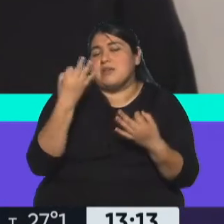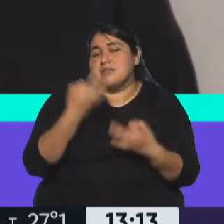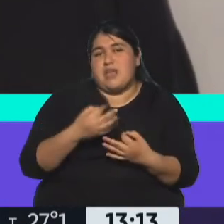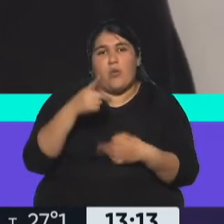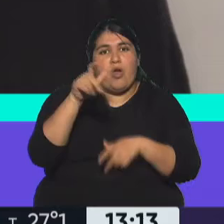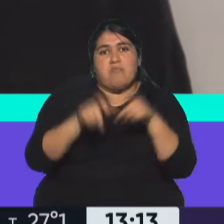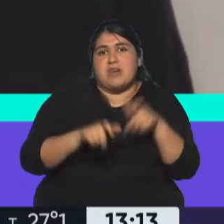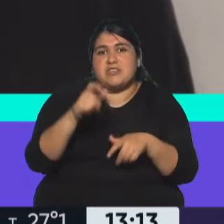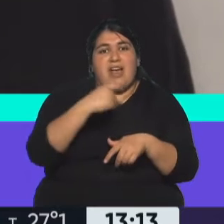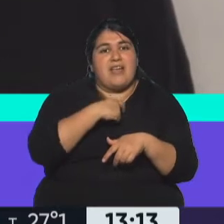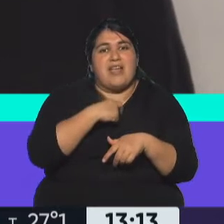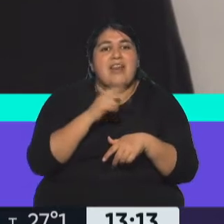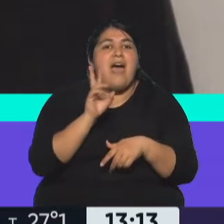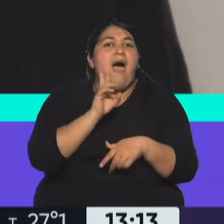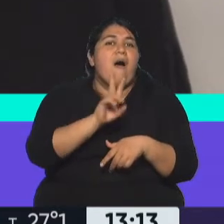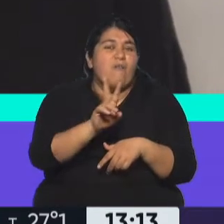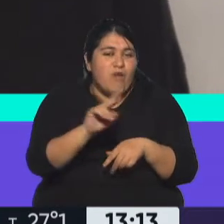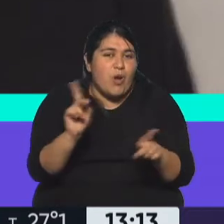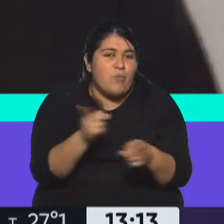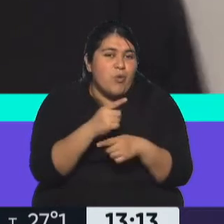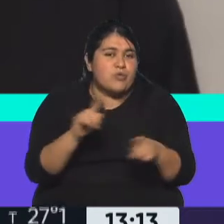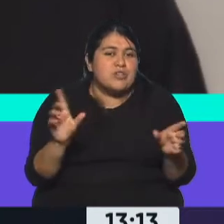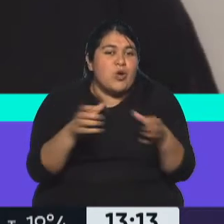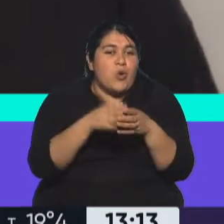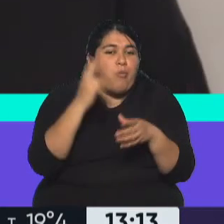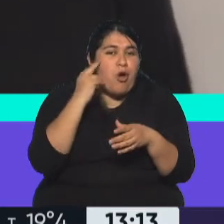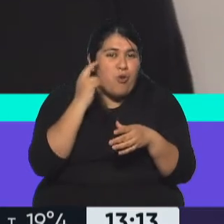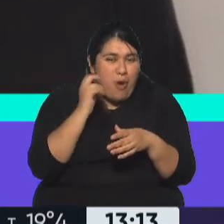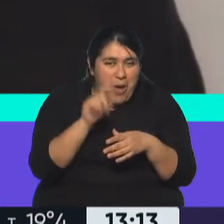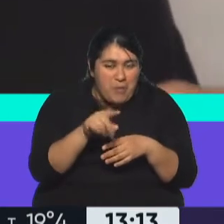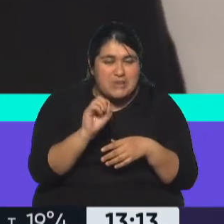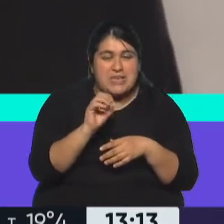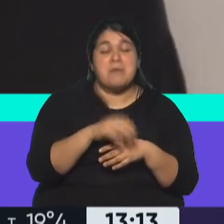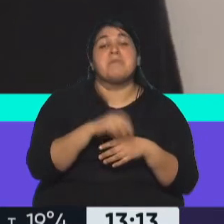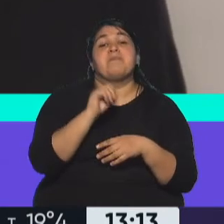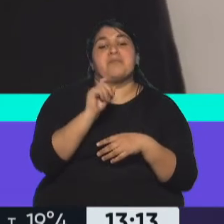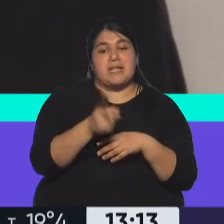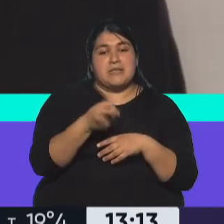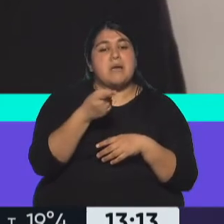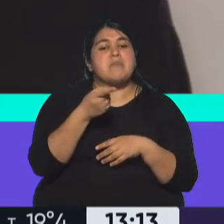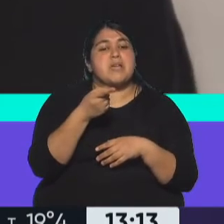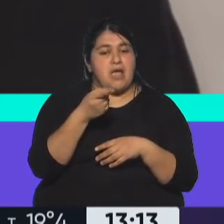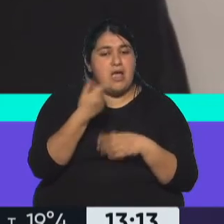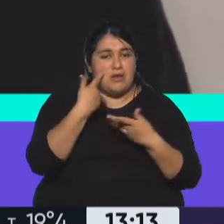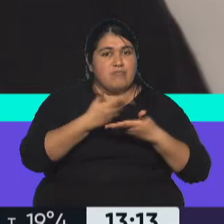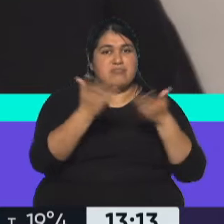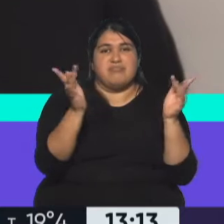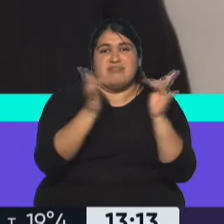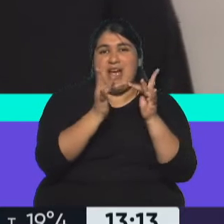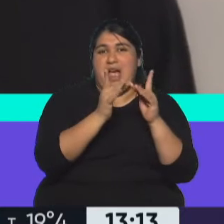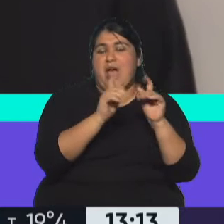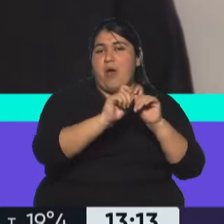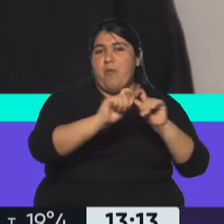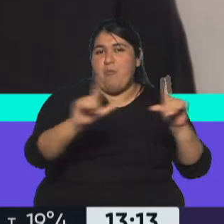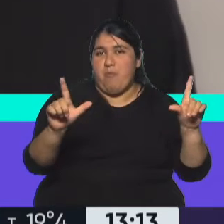gente tratando de ver de qué se trata lo que hacen el Conjunto 9 con Julián Hermida y grandes músicos, también va a ser transmitido por streaming, así que